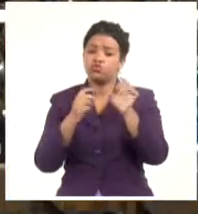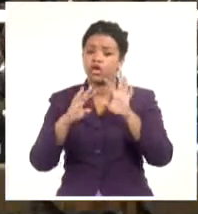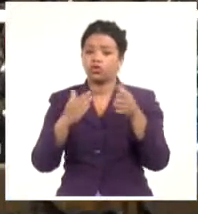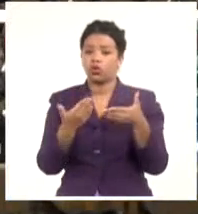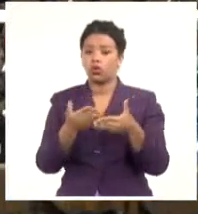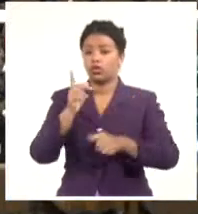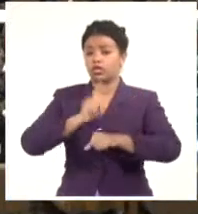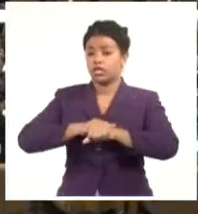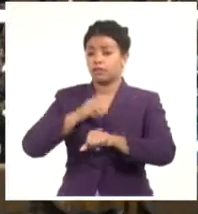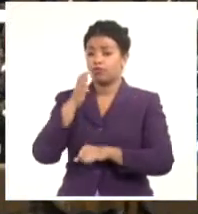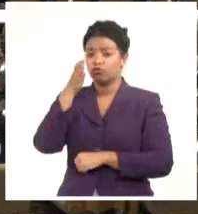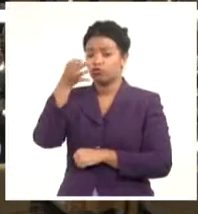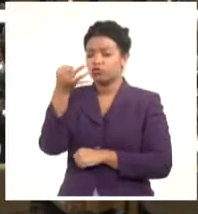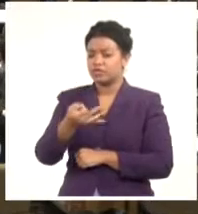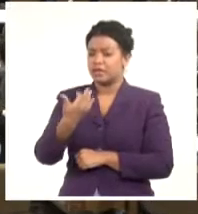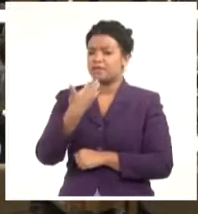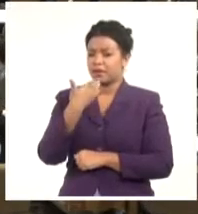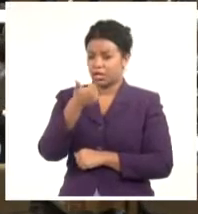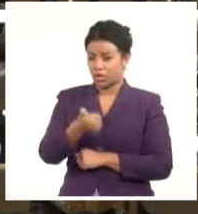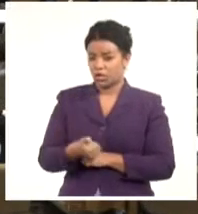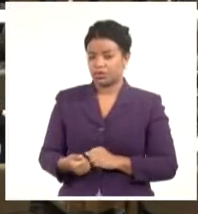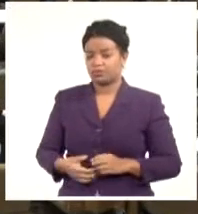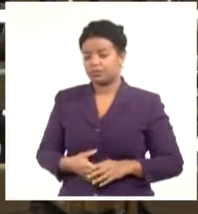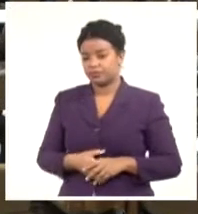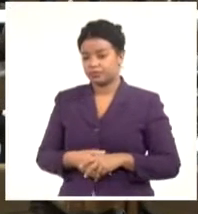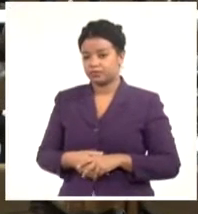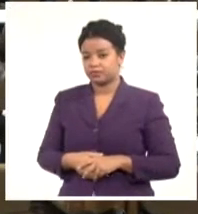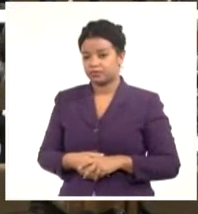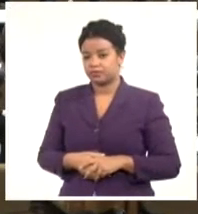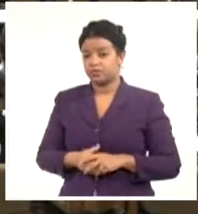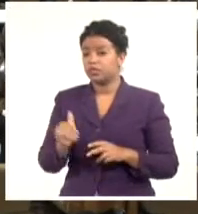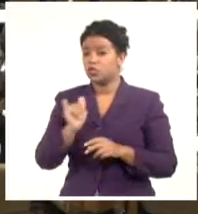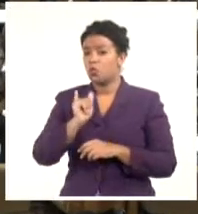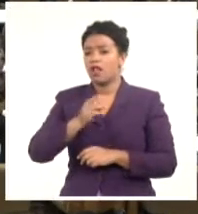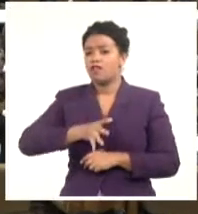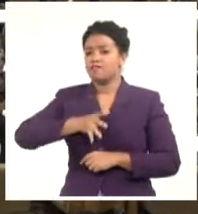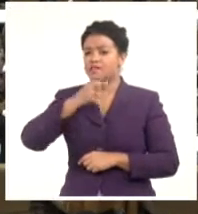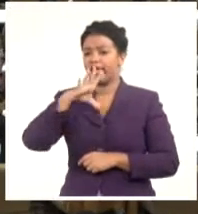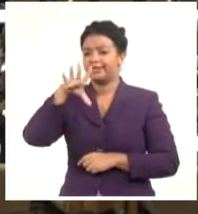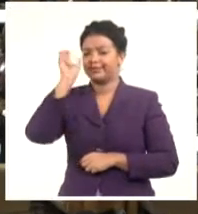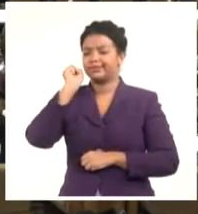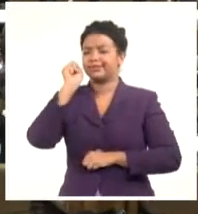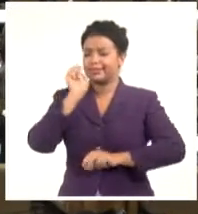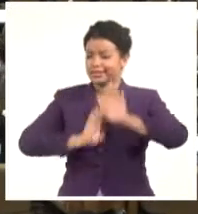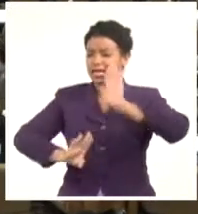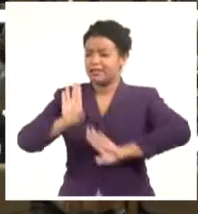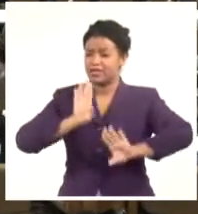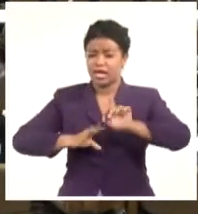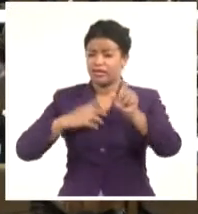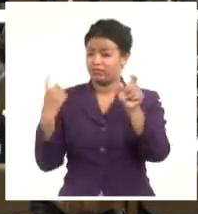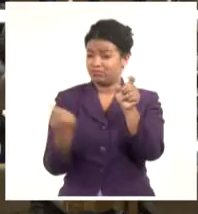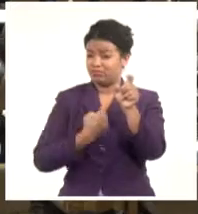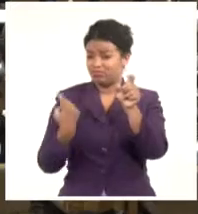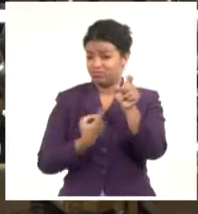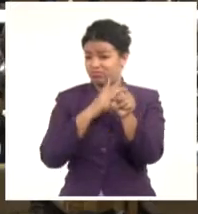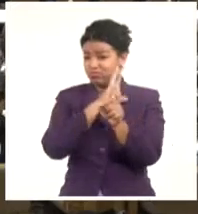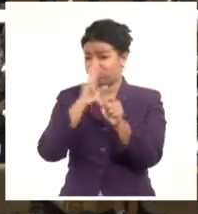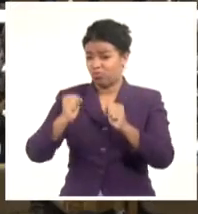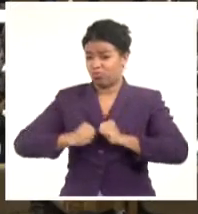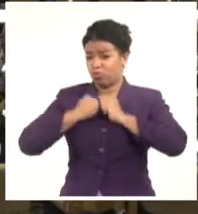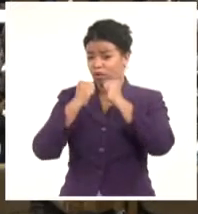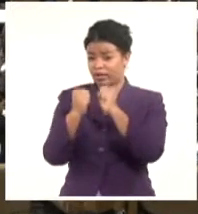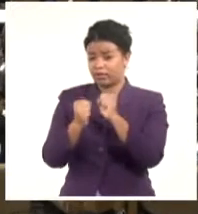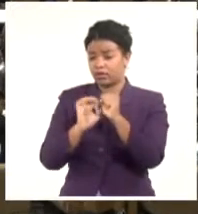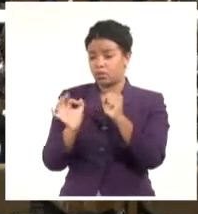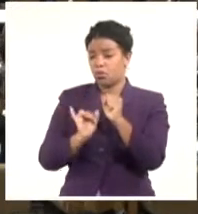futuro fuera siempre mejor. Aquella que Fidel entendió y defendió como fragua de revolucionarios y a donde